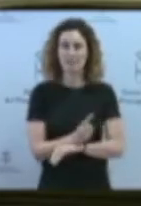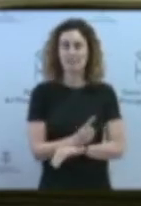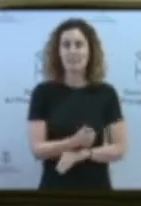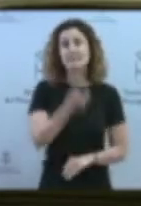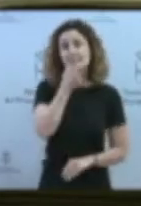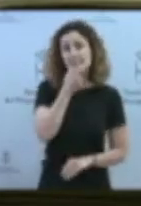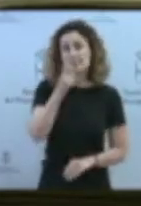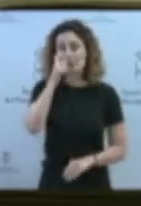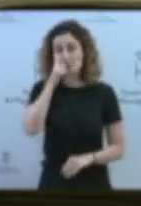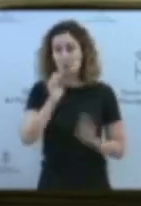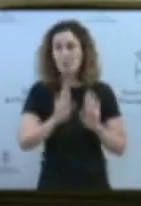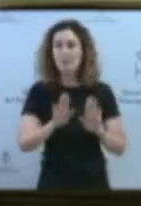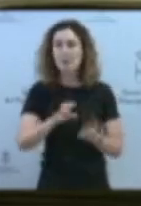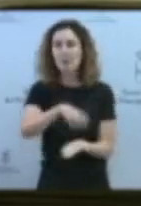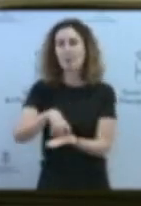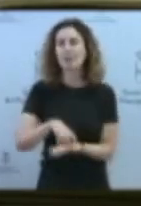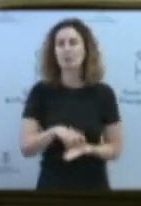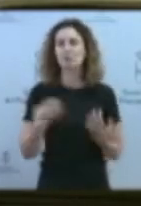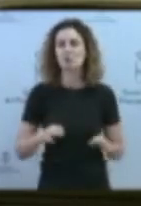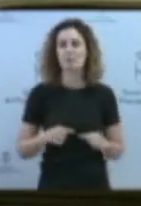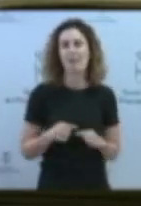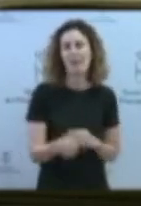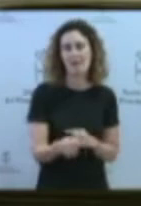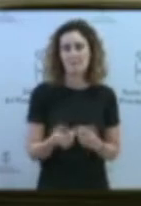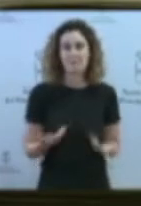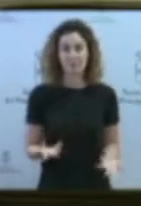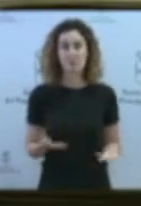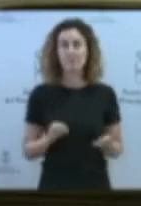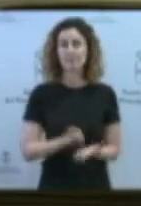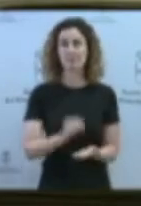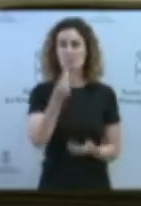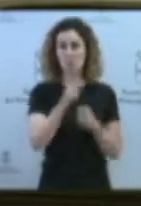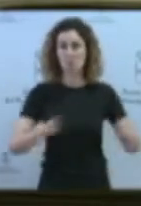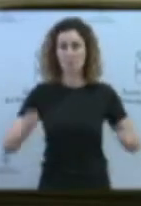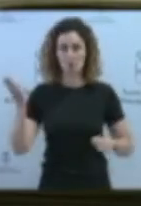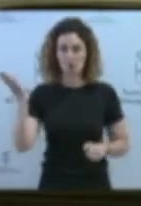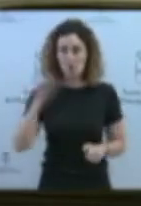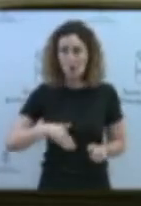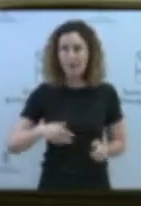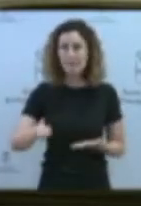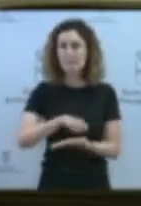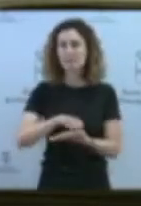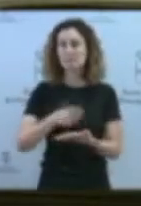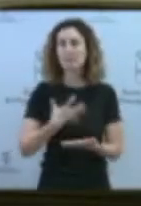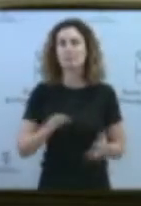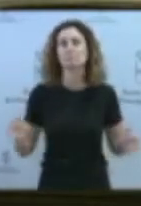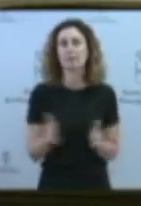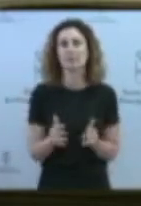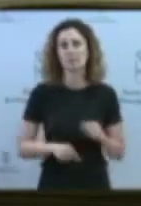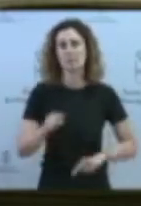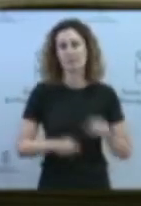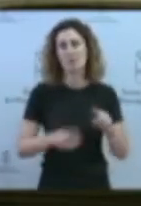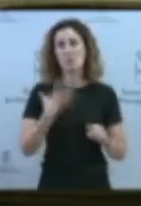habitual no se dispone de servicio de comedor escolar en los citados meses, podrán reducir la jornada siempre y cuando la misma resulte compatible con el